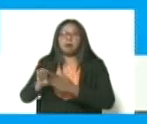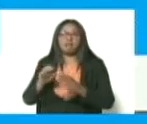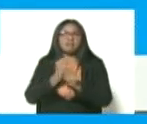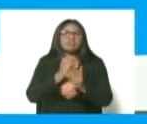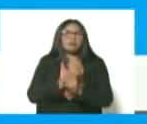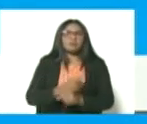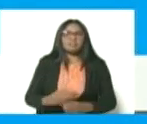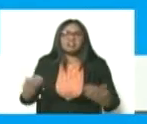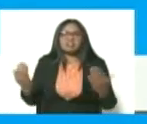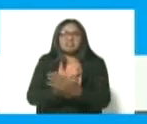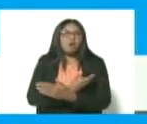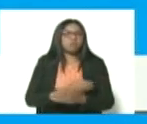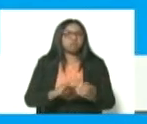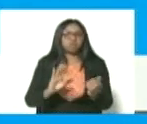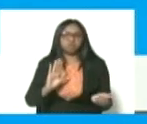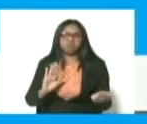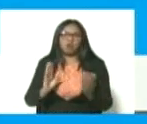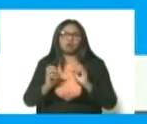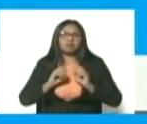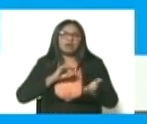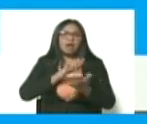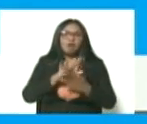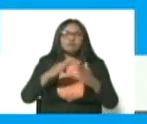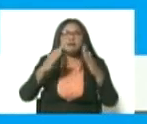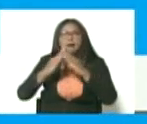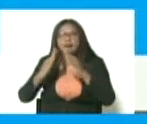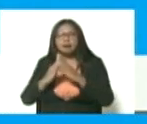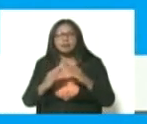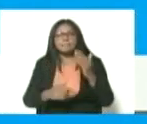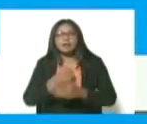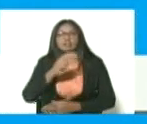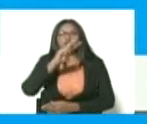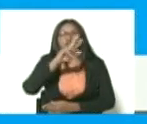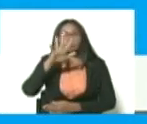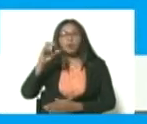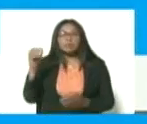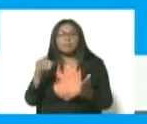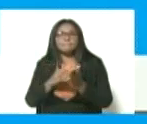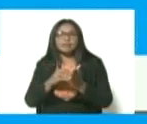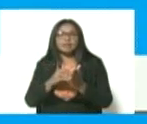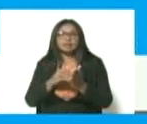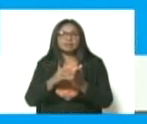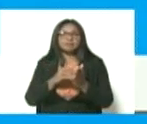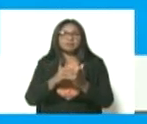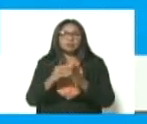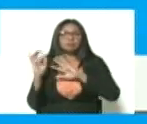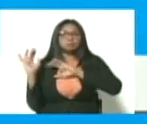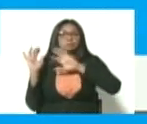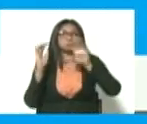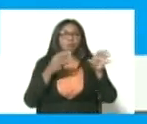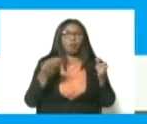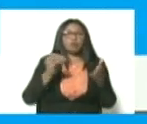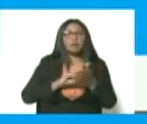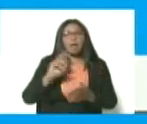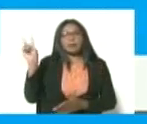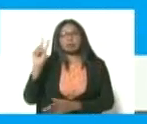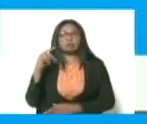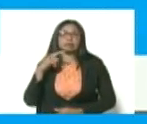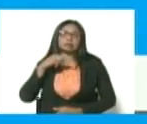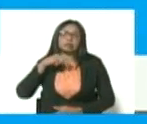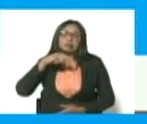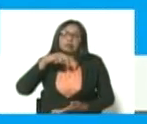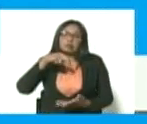Les quitaron sus casas y más de 250 mil migrantes venezolanos en Colombia se vinieron a pie